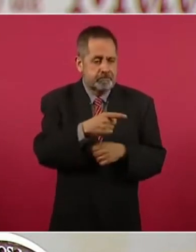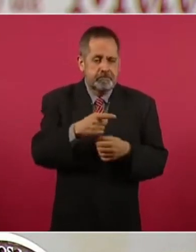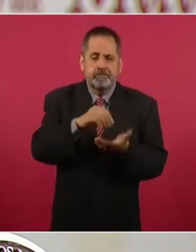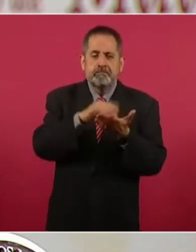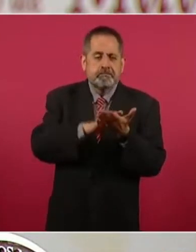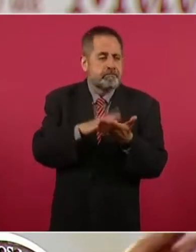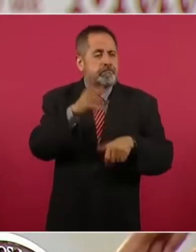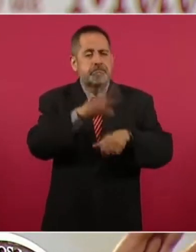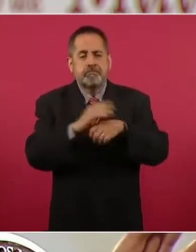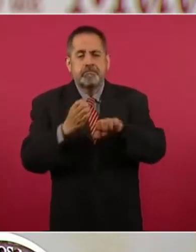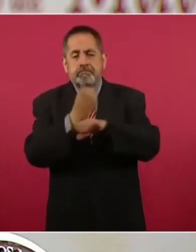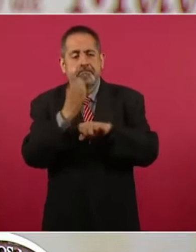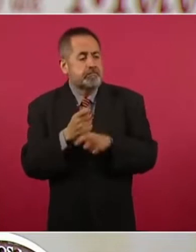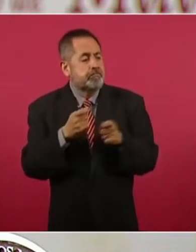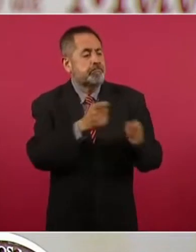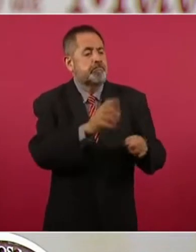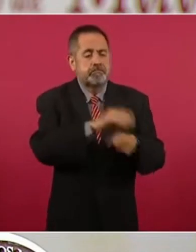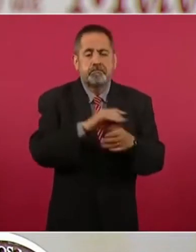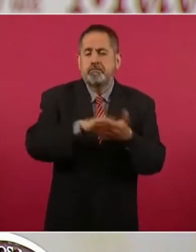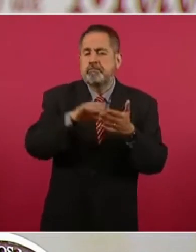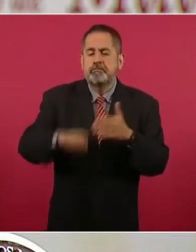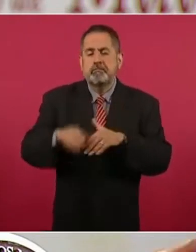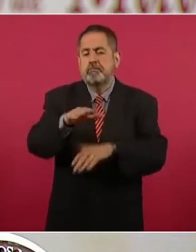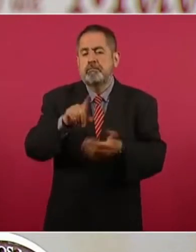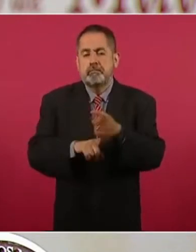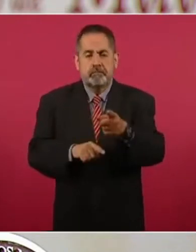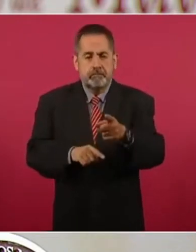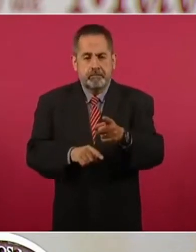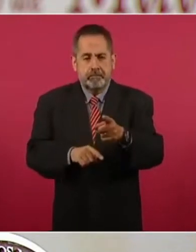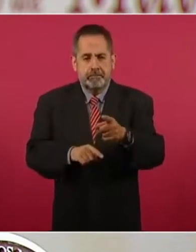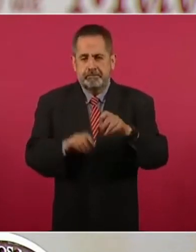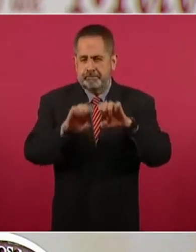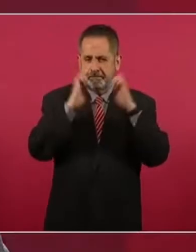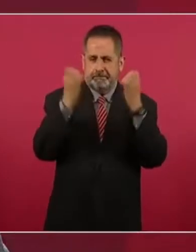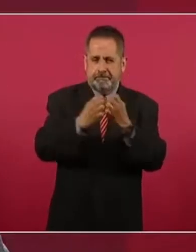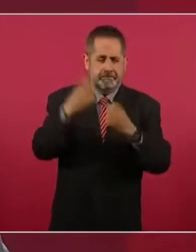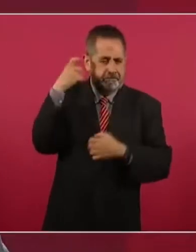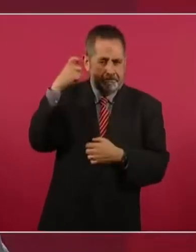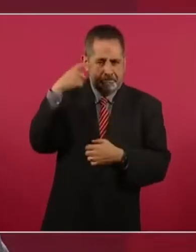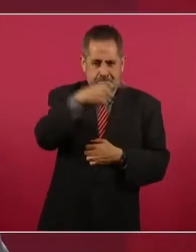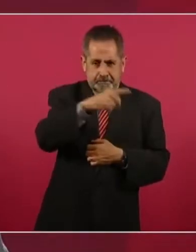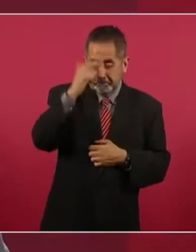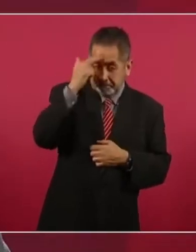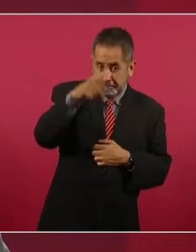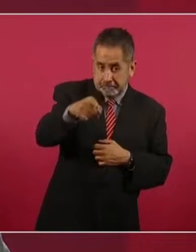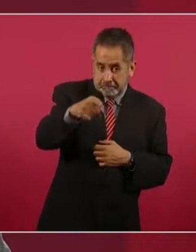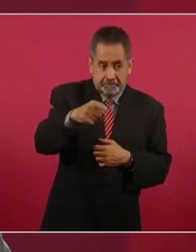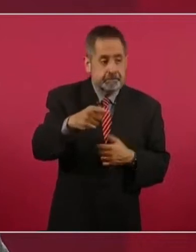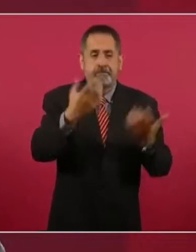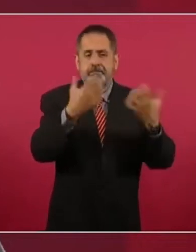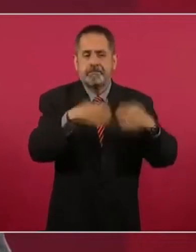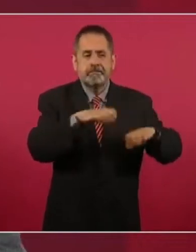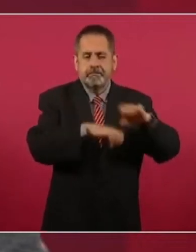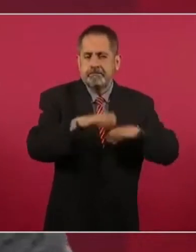estatales, donde, por ejemplo, en el caso del estadio de Querétaro, donde ahí fue una empresa estatal,